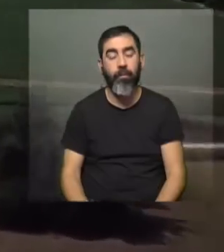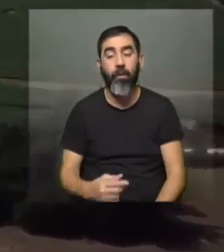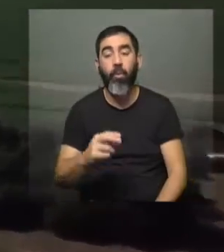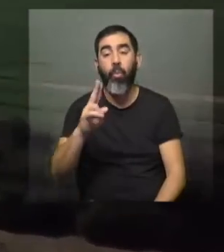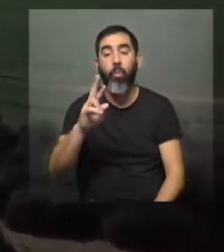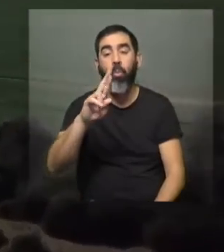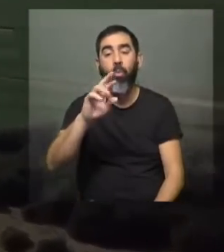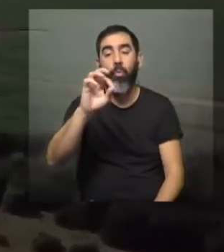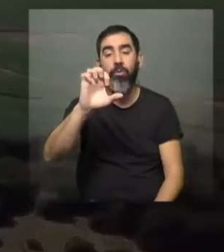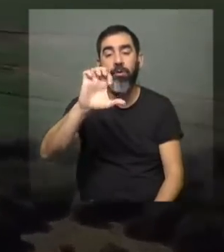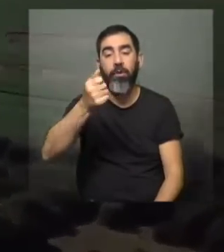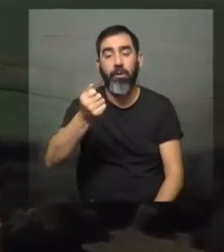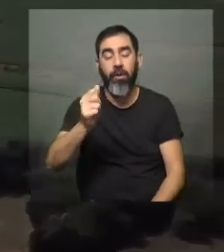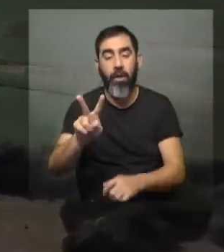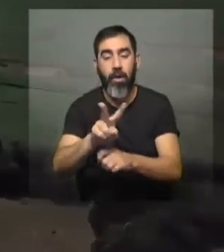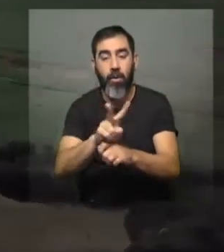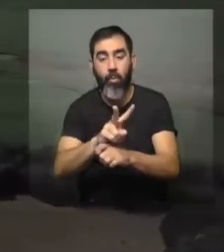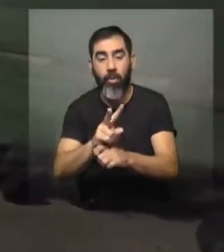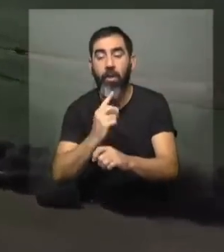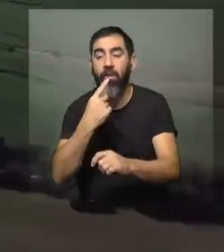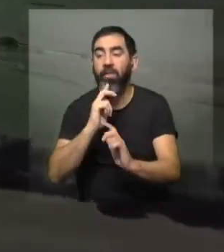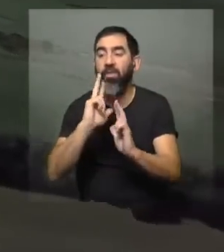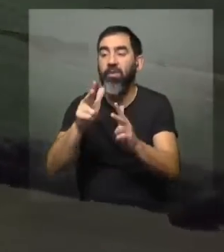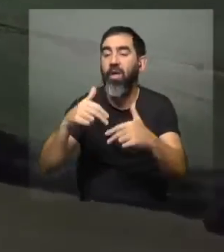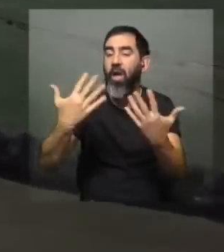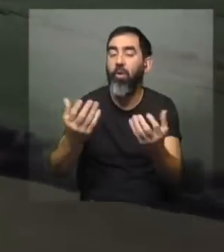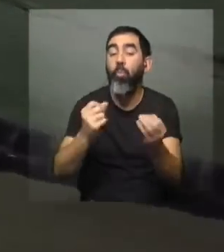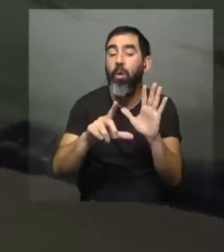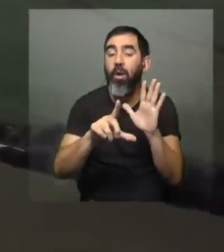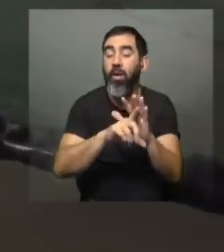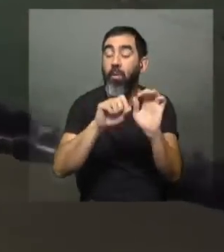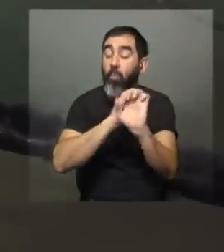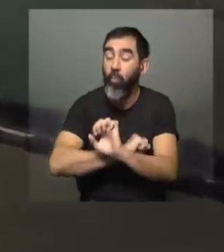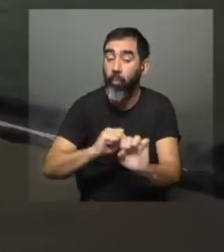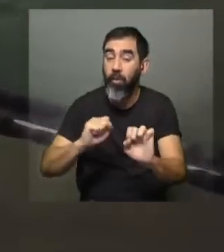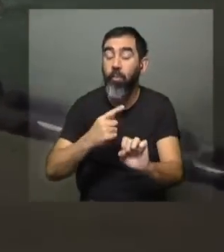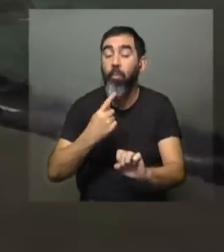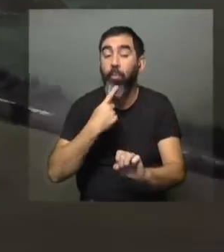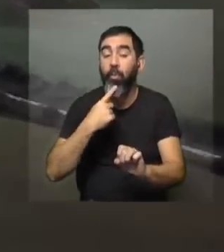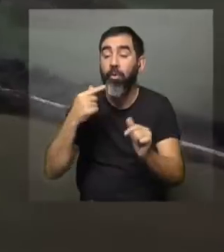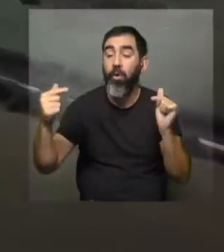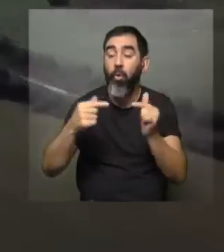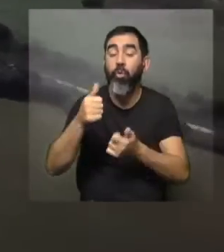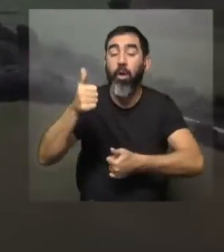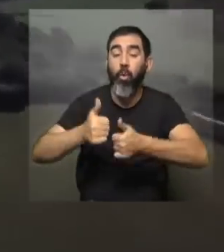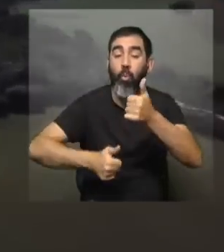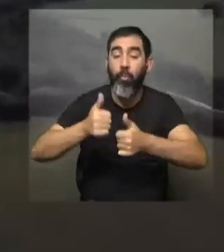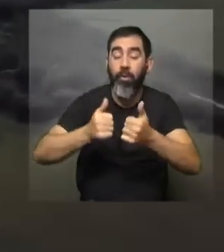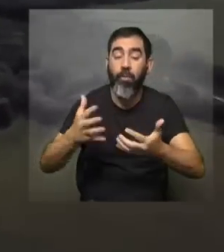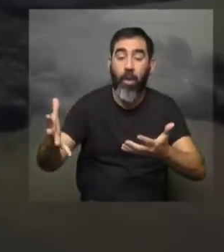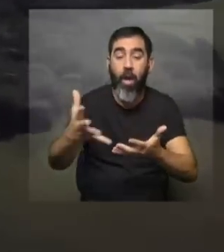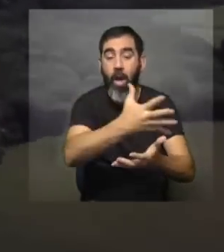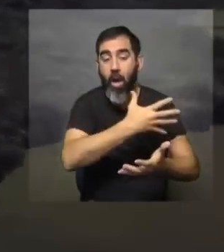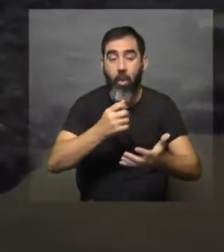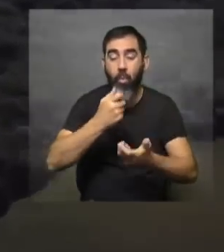la urcea como órgano regulador de sistema energético debe pronunciarse ya que el decreto puede consolidar una política anti competitiva con abuso de